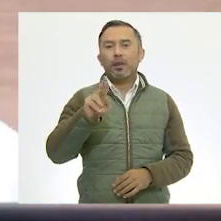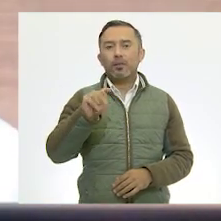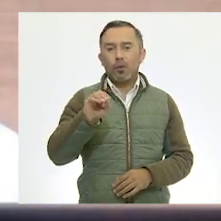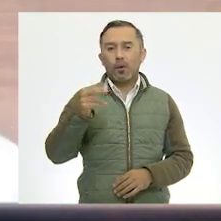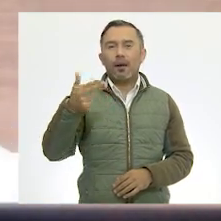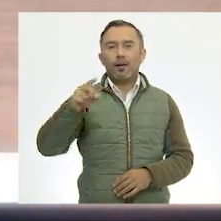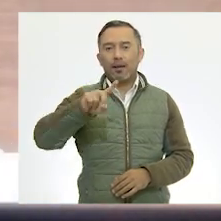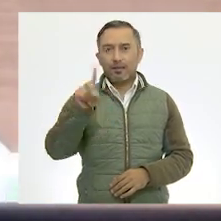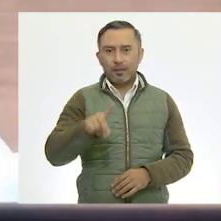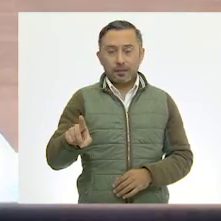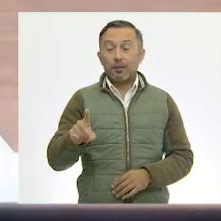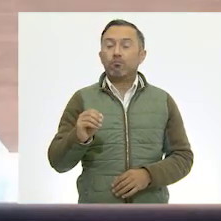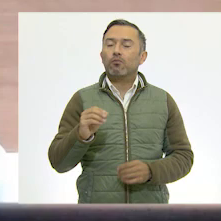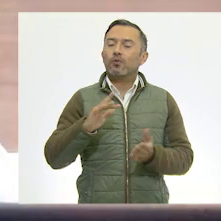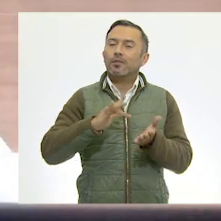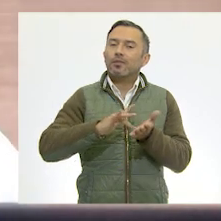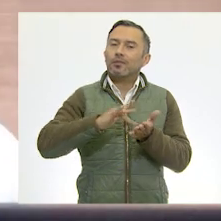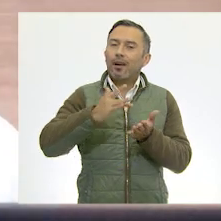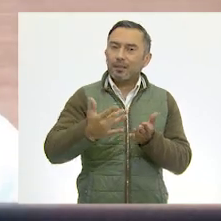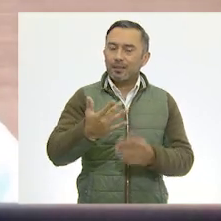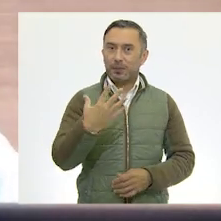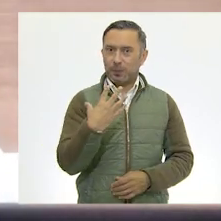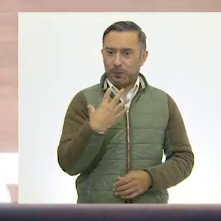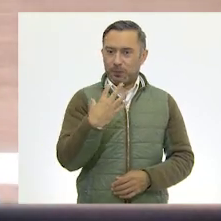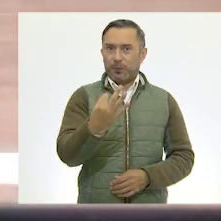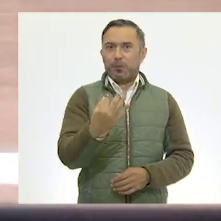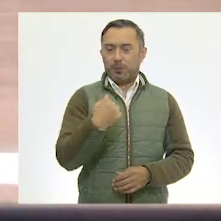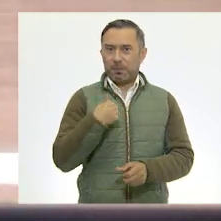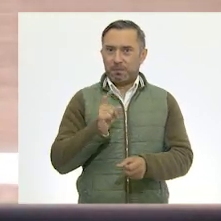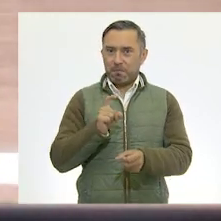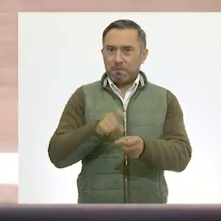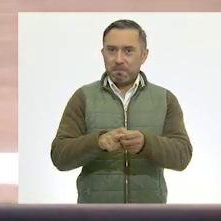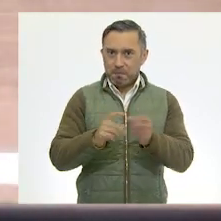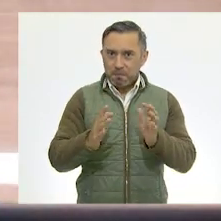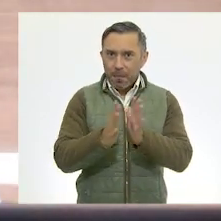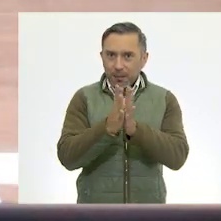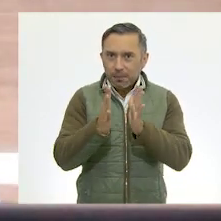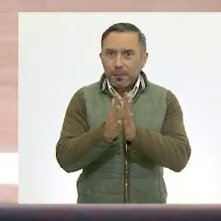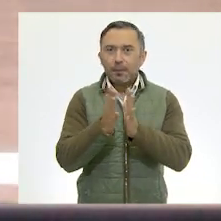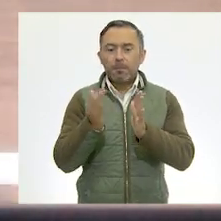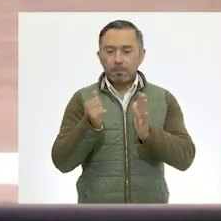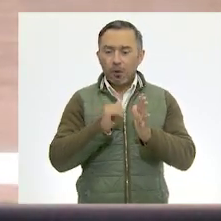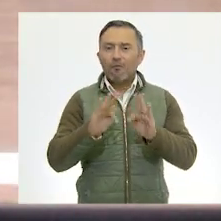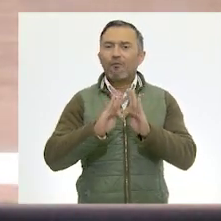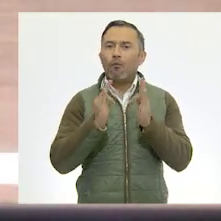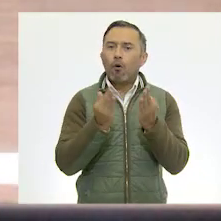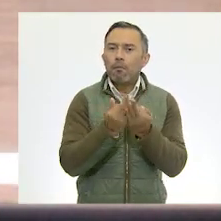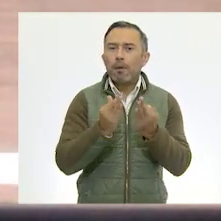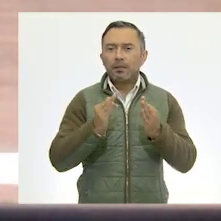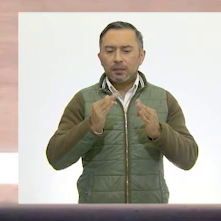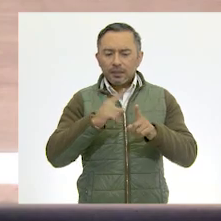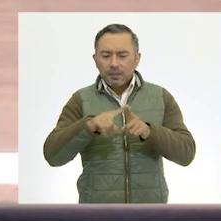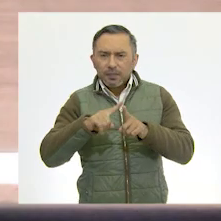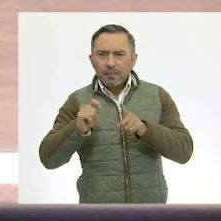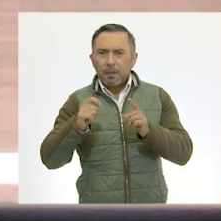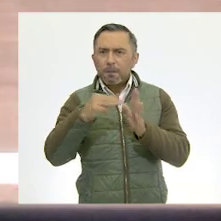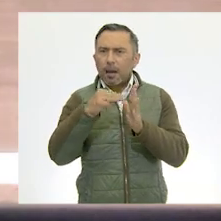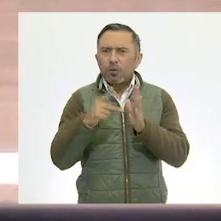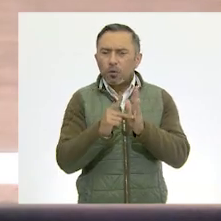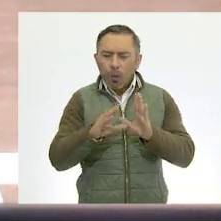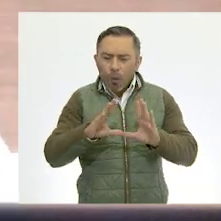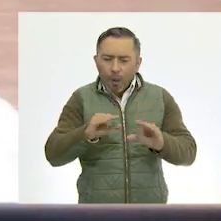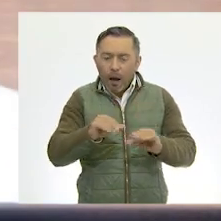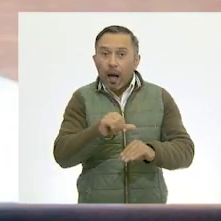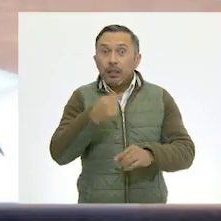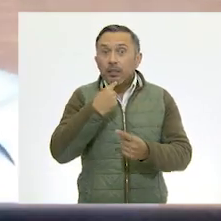ser considerado para participar con algunas estrategias que estimulan la creatividad de chicos con aptitudes sobresalientes.